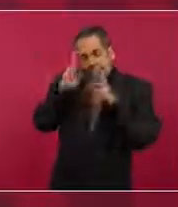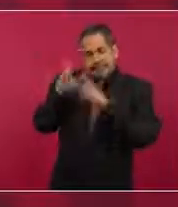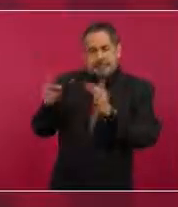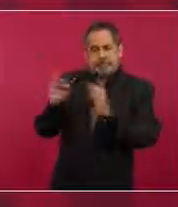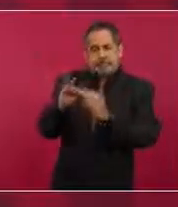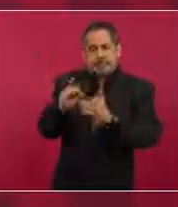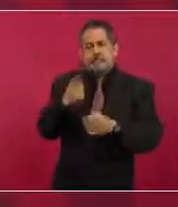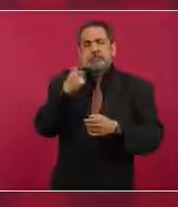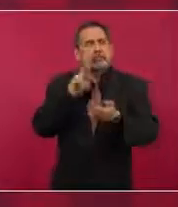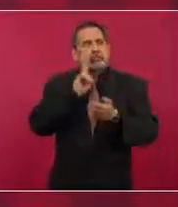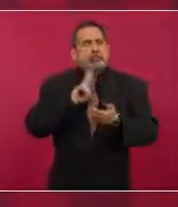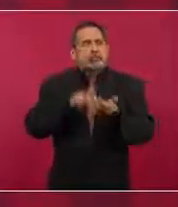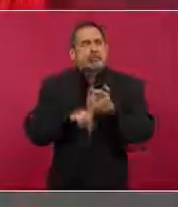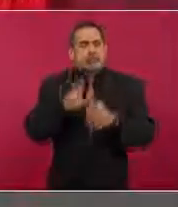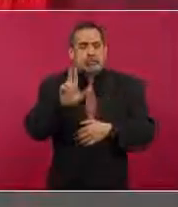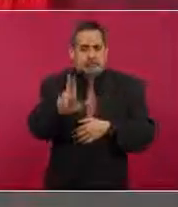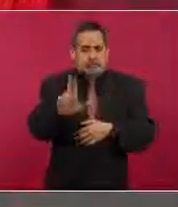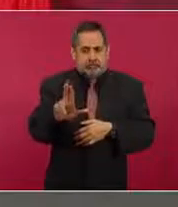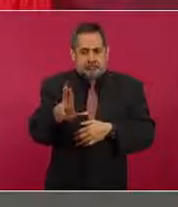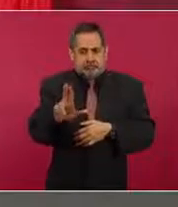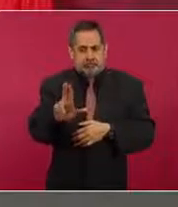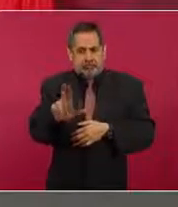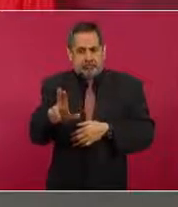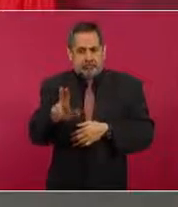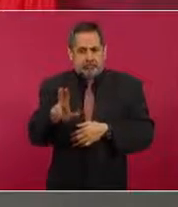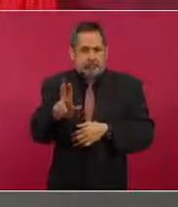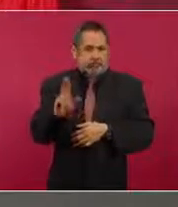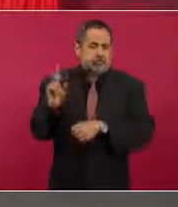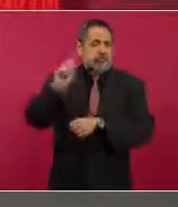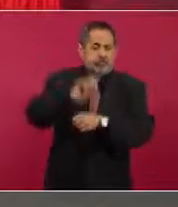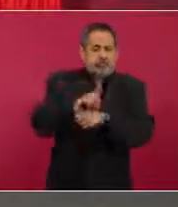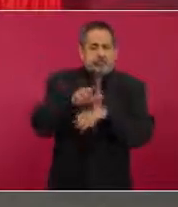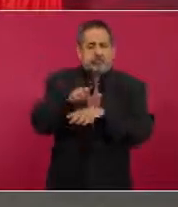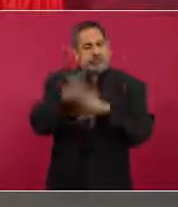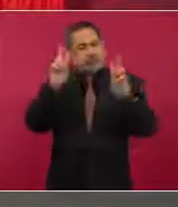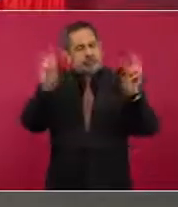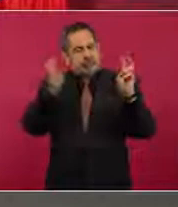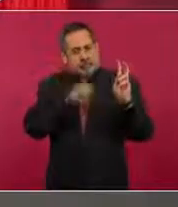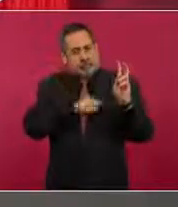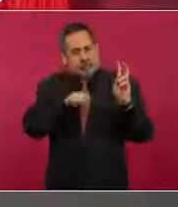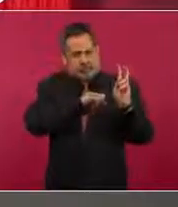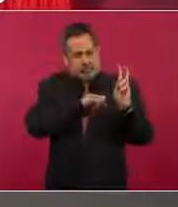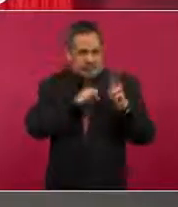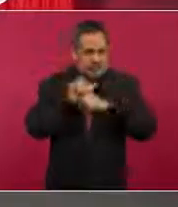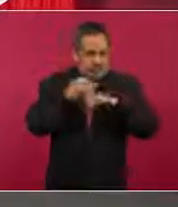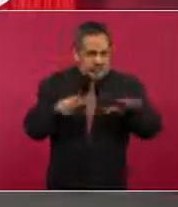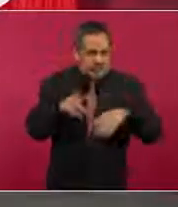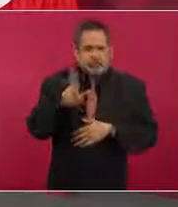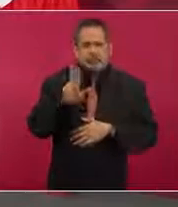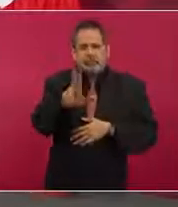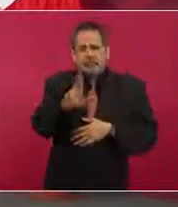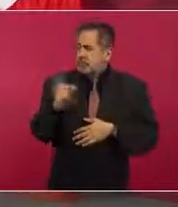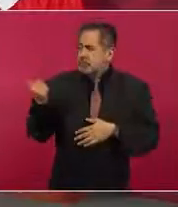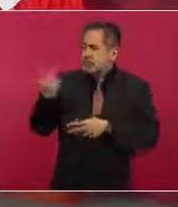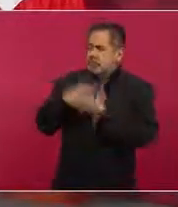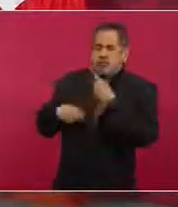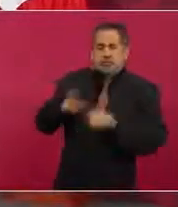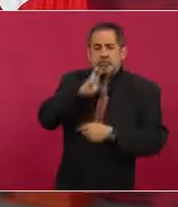el martes, que es el día que dedicamos a informar sobre la salud, podría